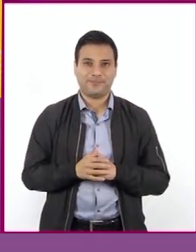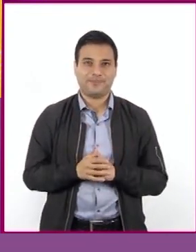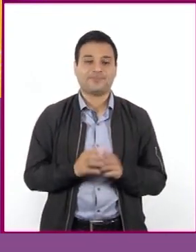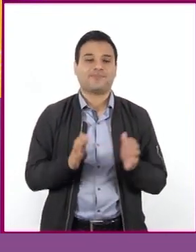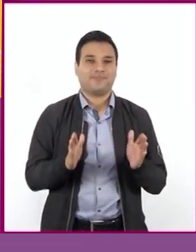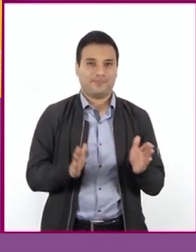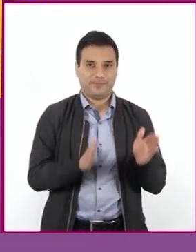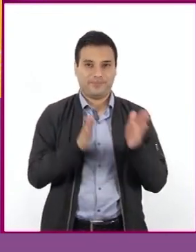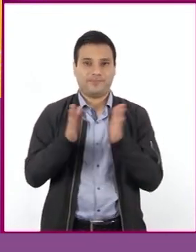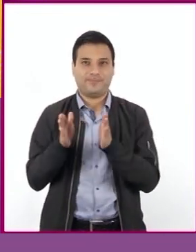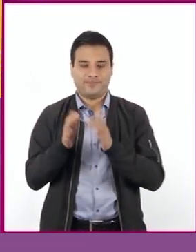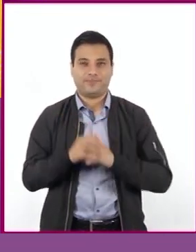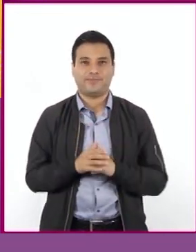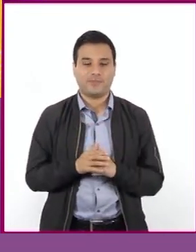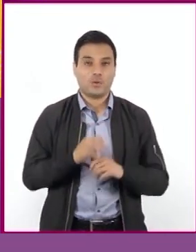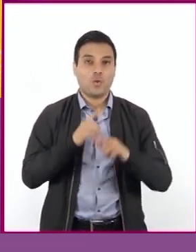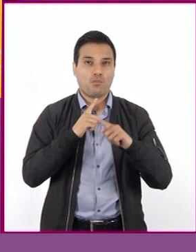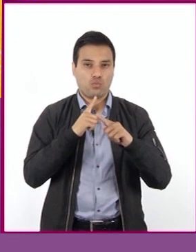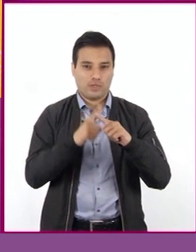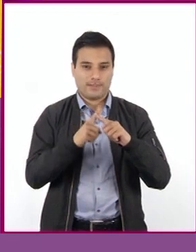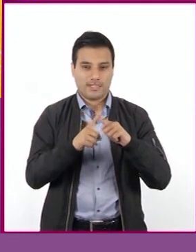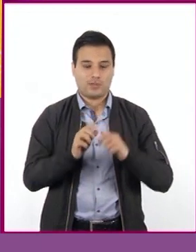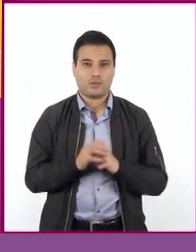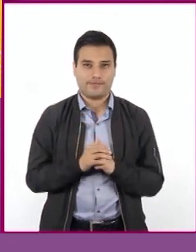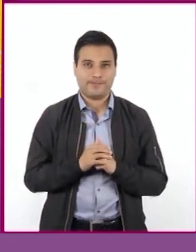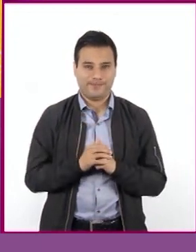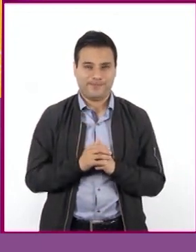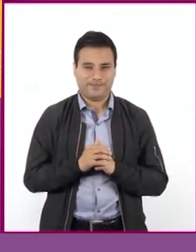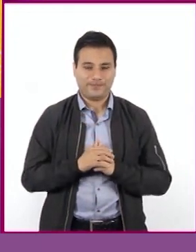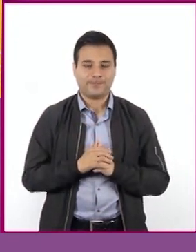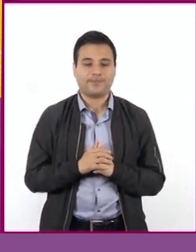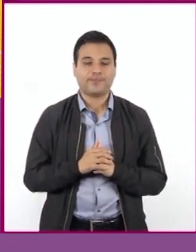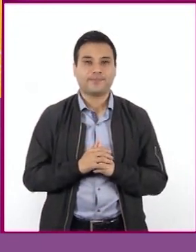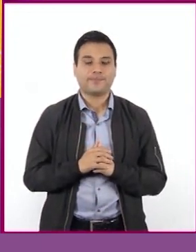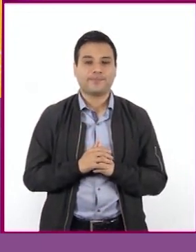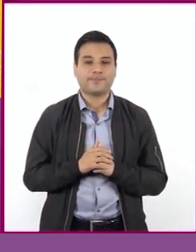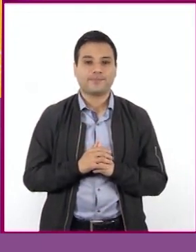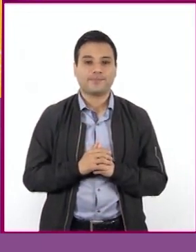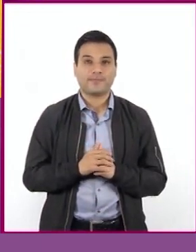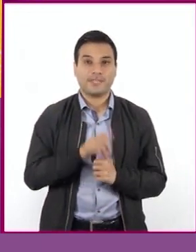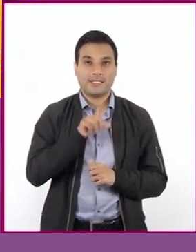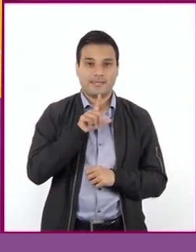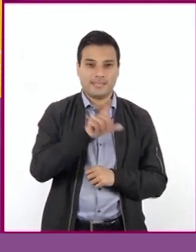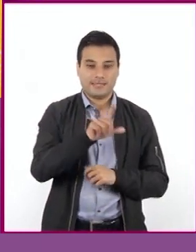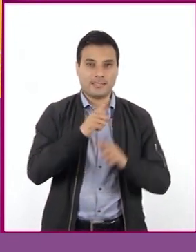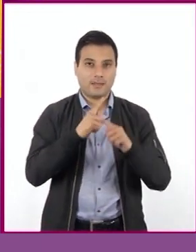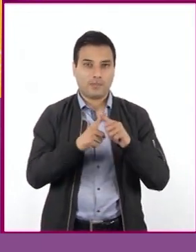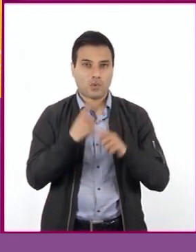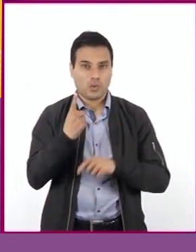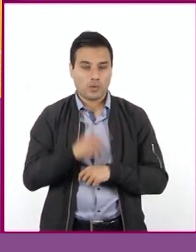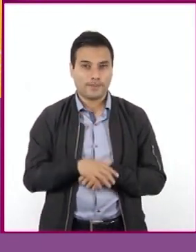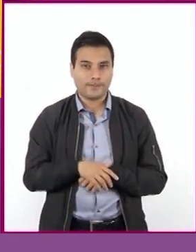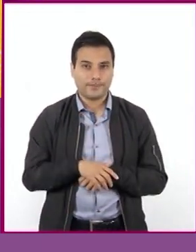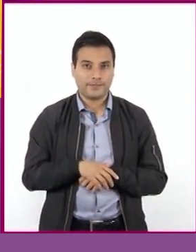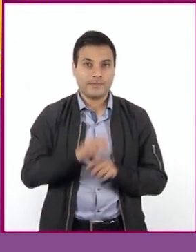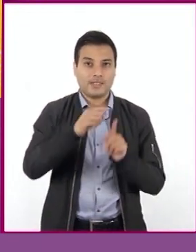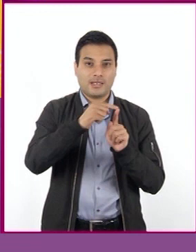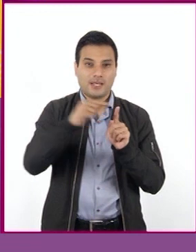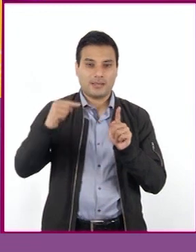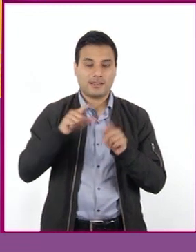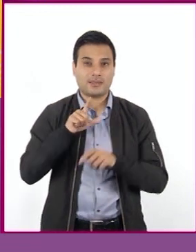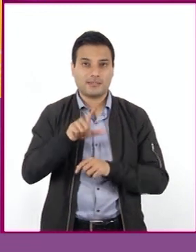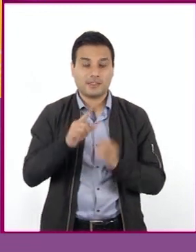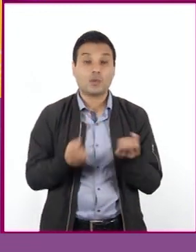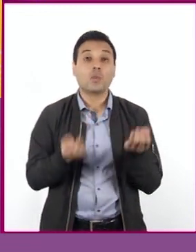Llevamos a cabo la multiplicación del segundo miembro de la igualdad. 17 por 1 entre 17